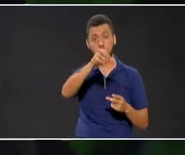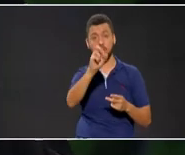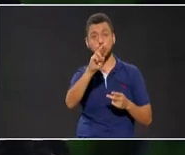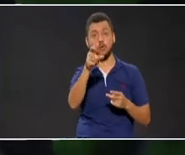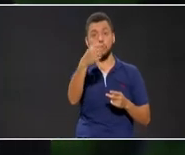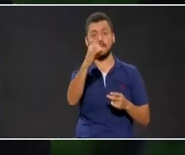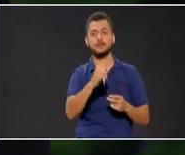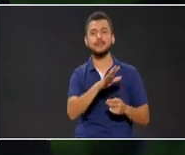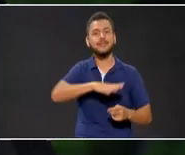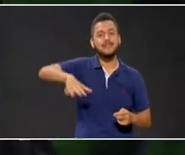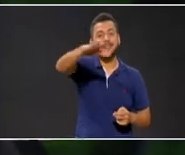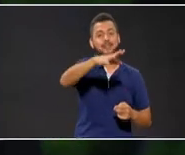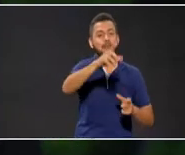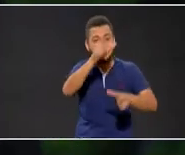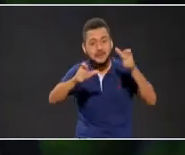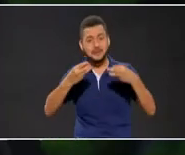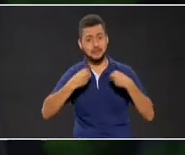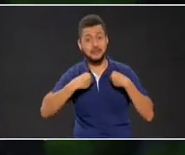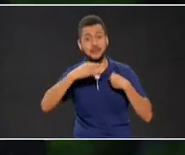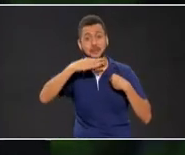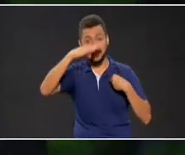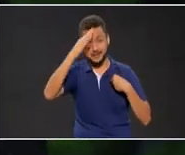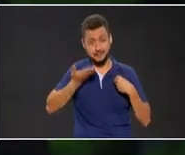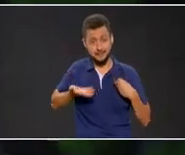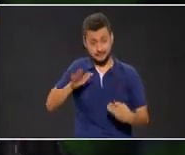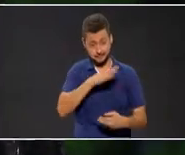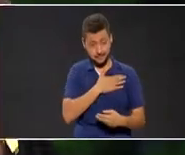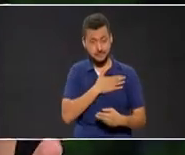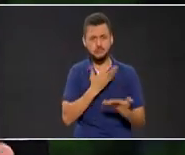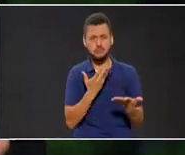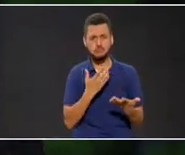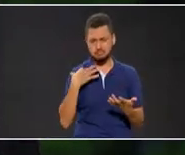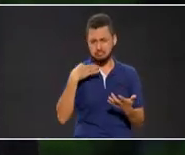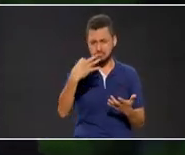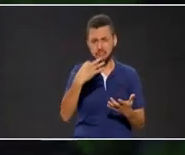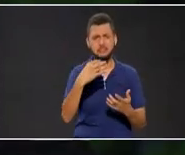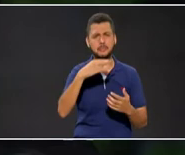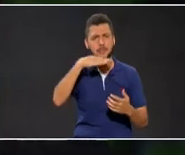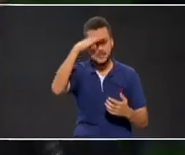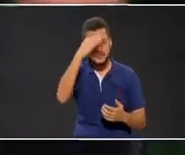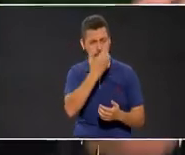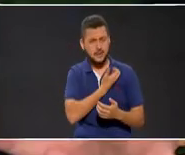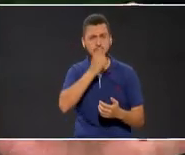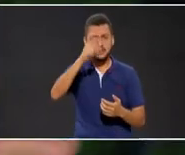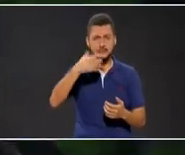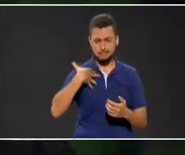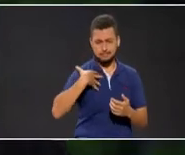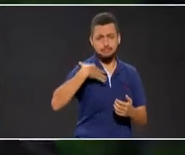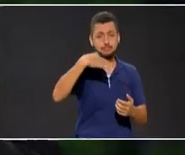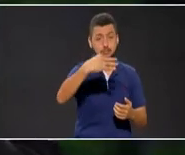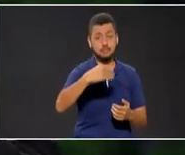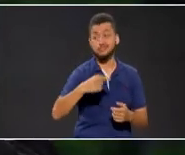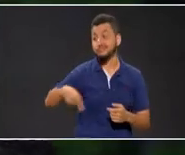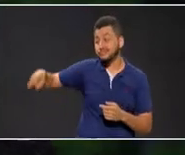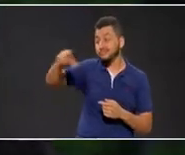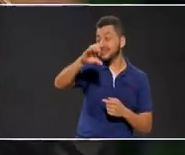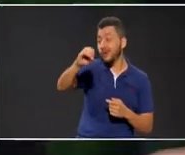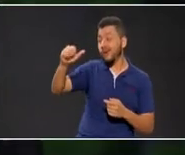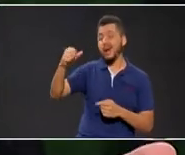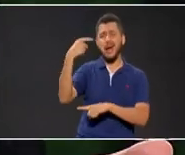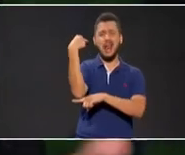la ciudad necesita un alcalde cero carreta porque dicen mil cosas pero no cumplen nada